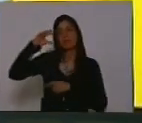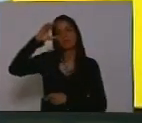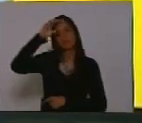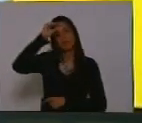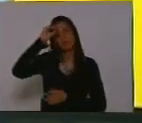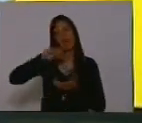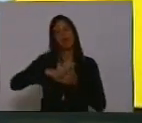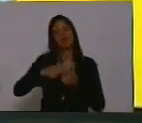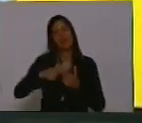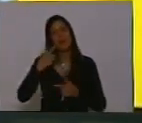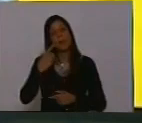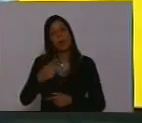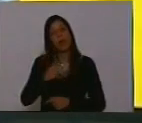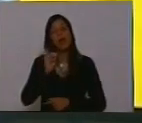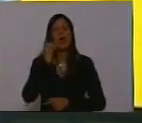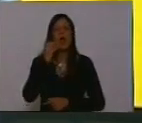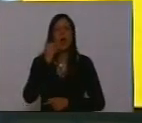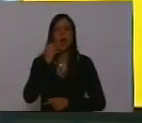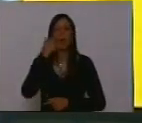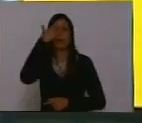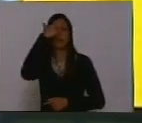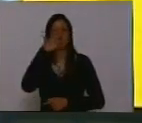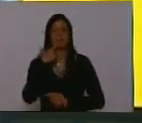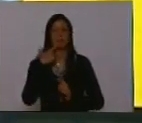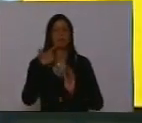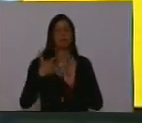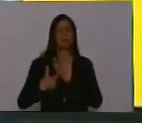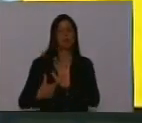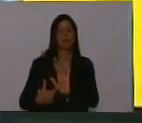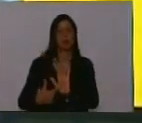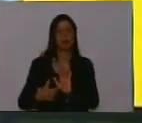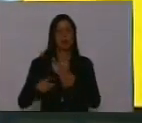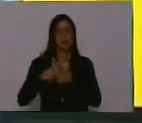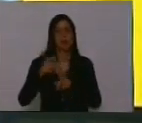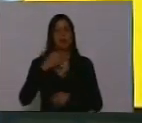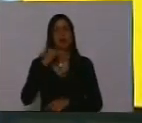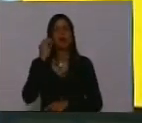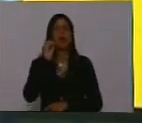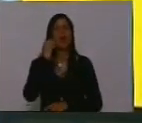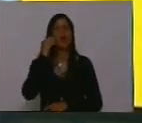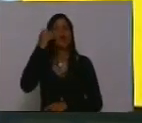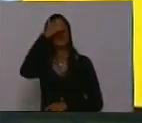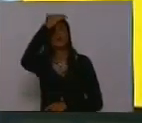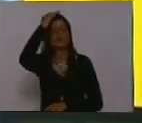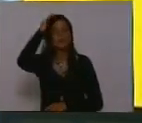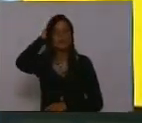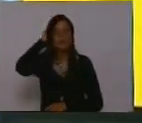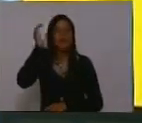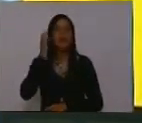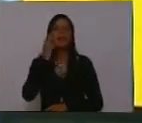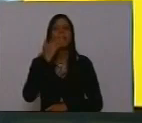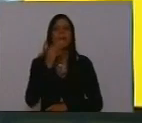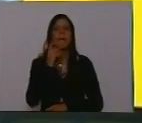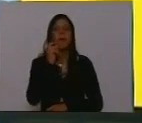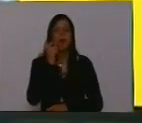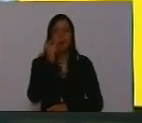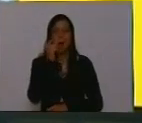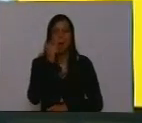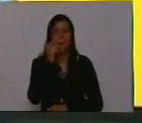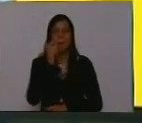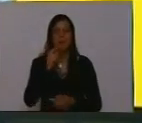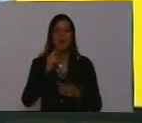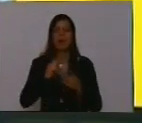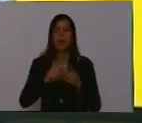por eso que hoy vemos jóvenes ejemplares, como Héctor Rodríguez, que pone a soñar a Miranda, como Víctor Clark,